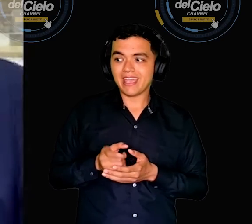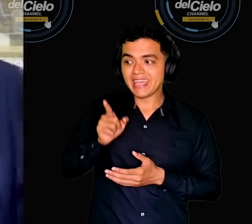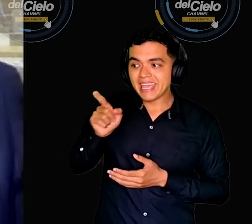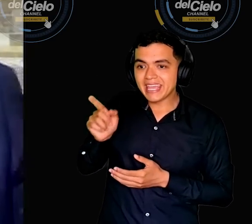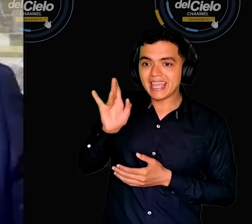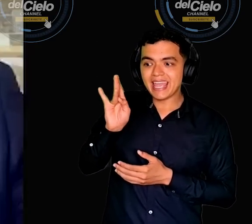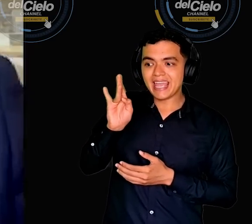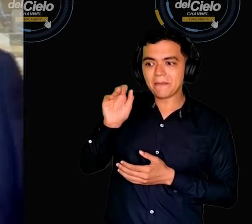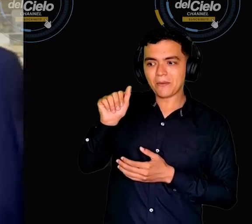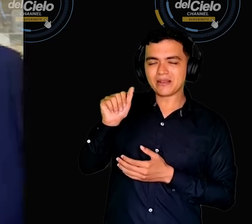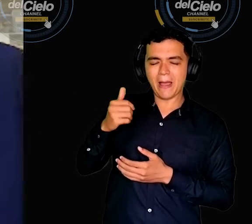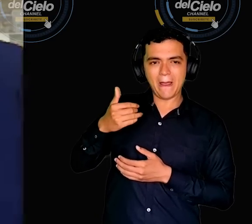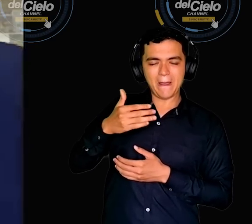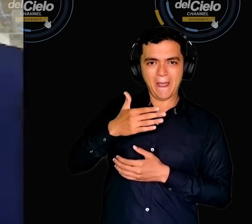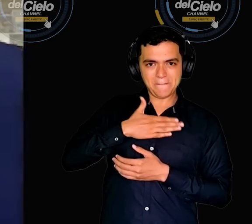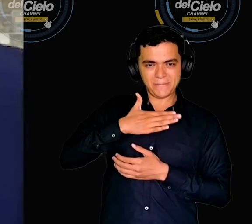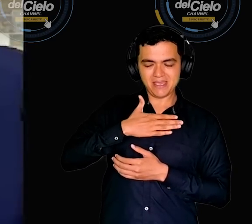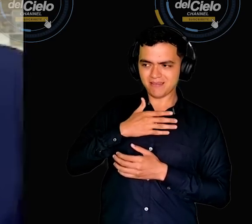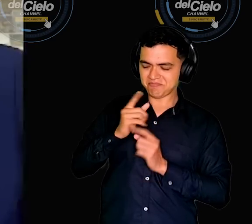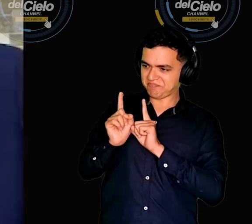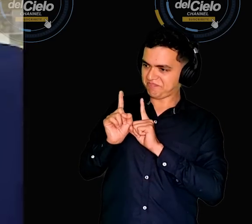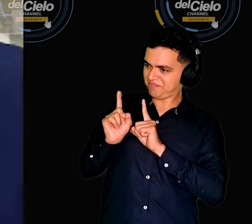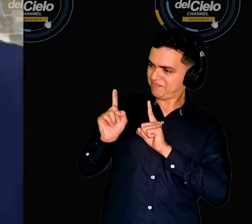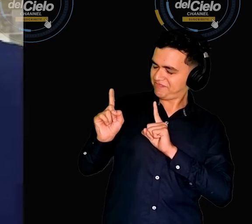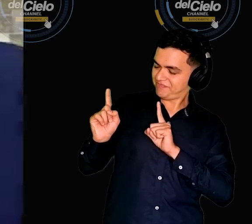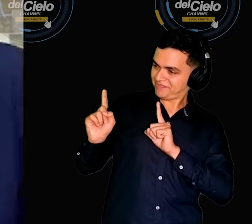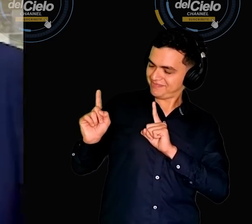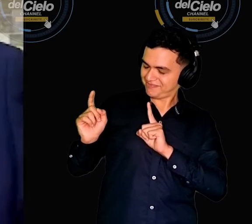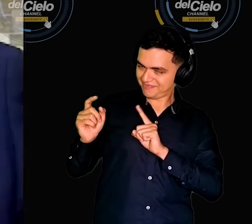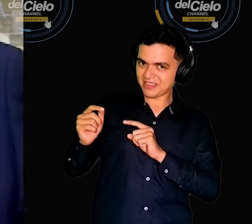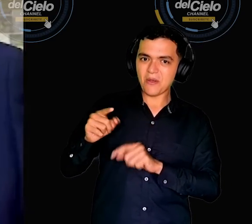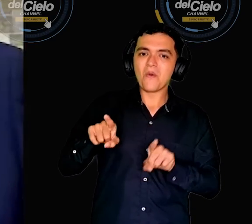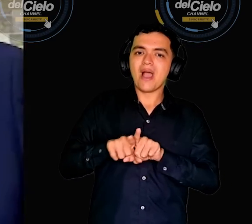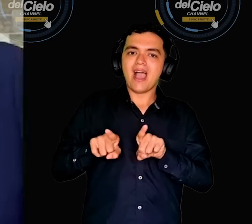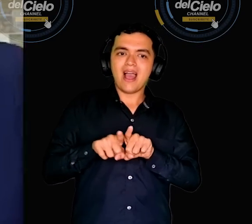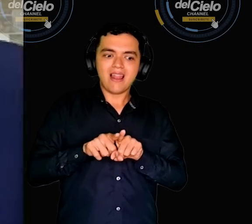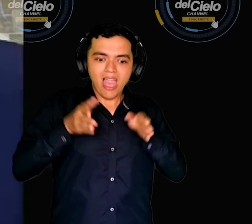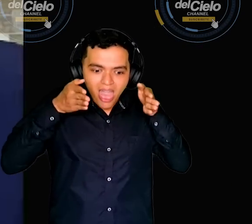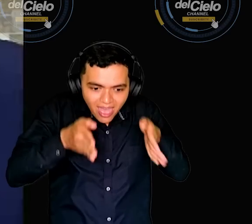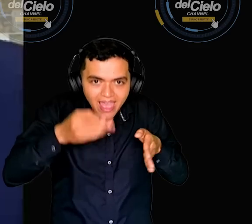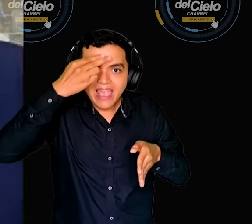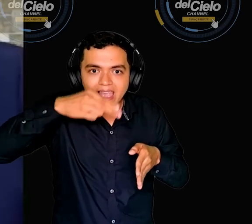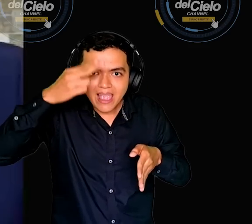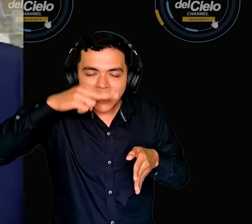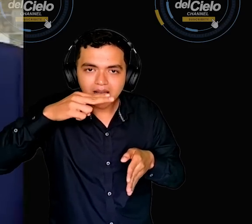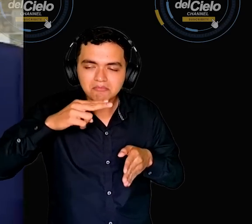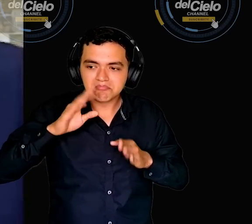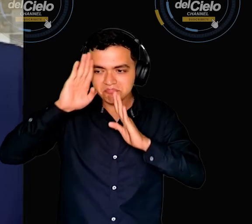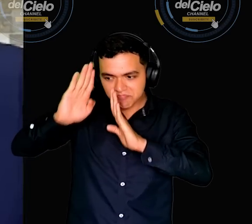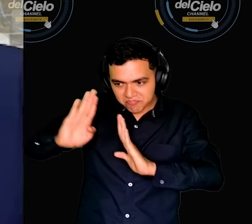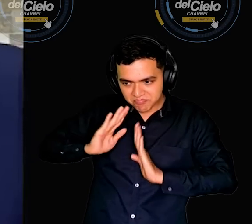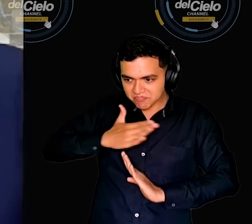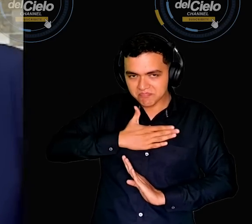que conservarlo, hay que cuidarlo, porque si se cae al piso, es posible que se haga